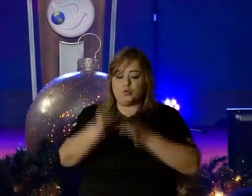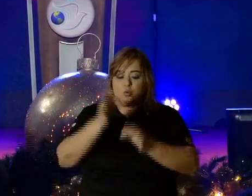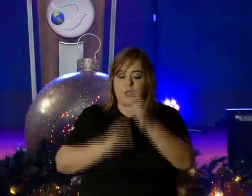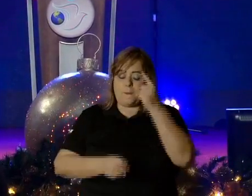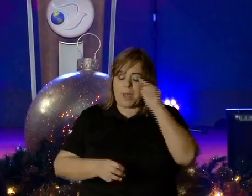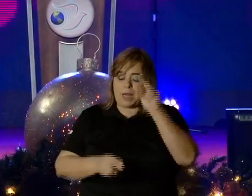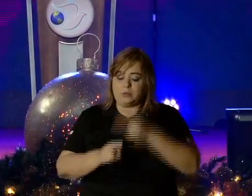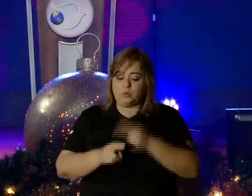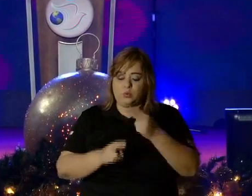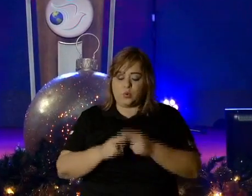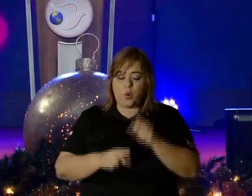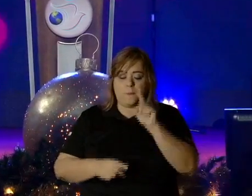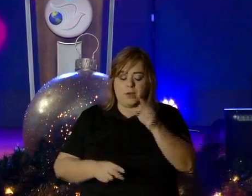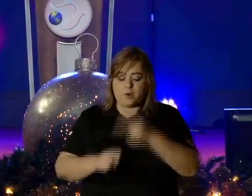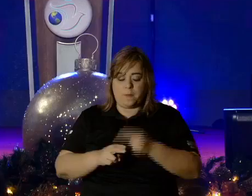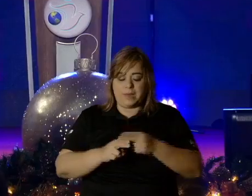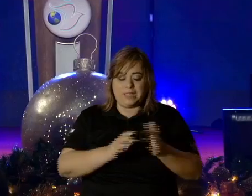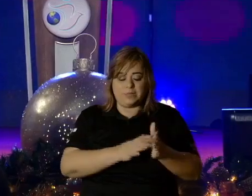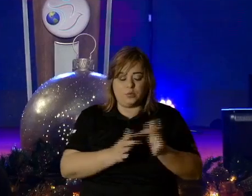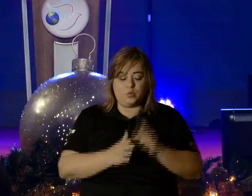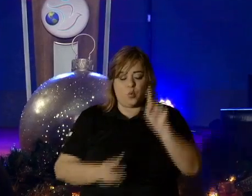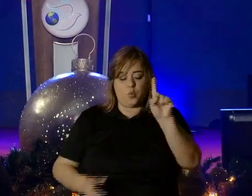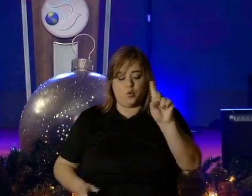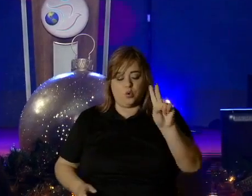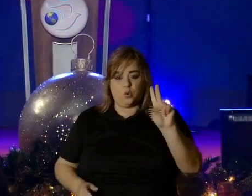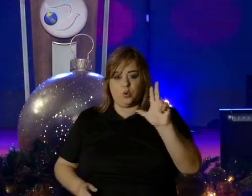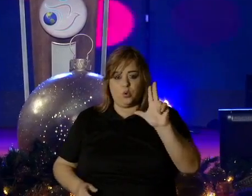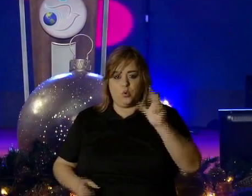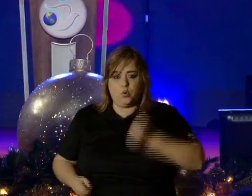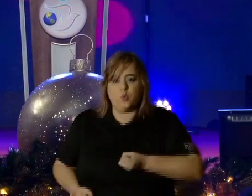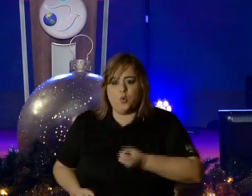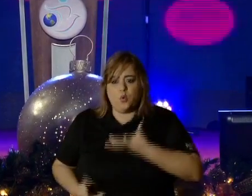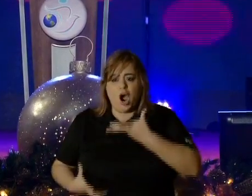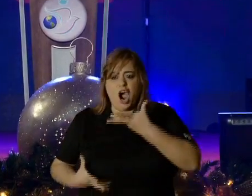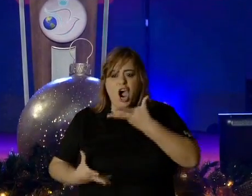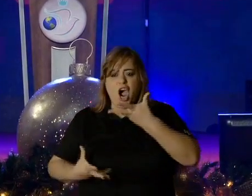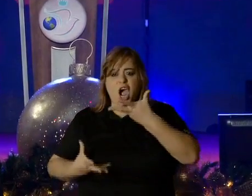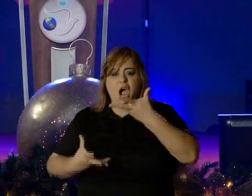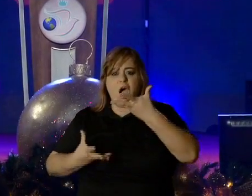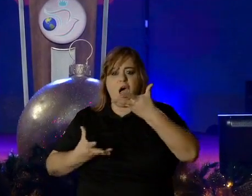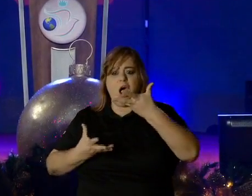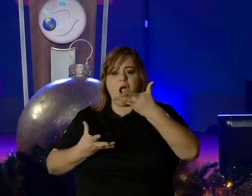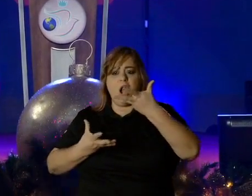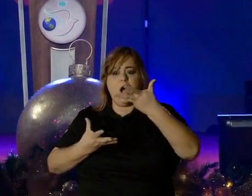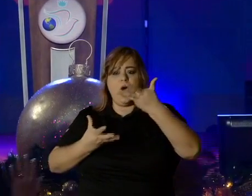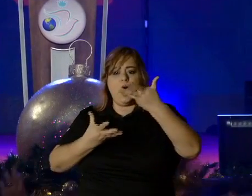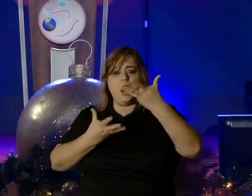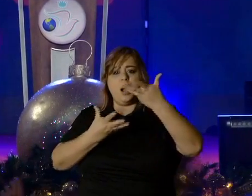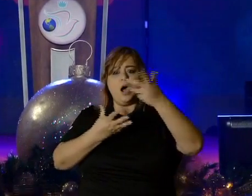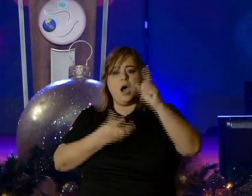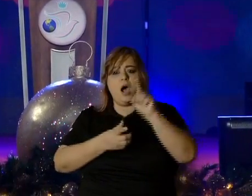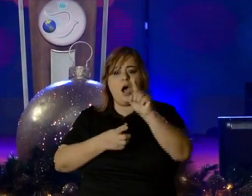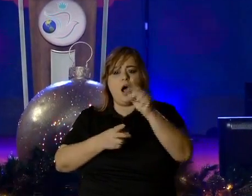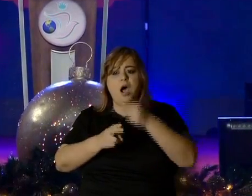Uno, dos, tres. Rúa,